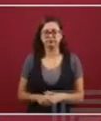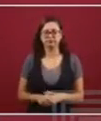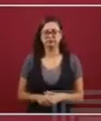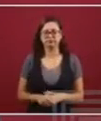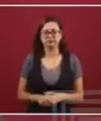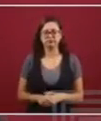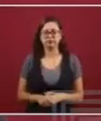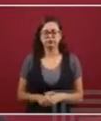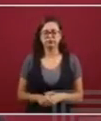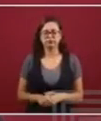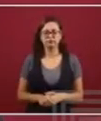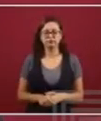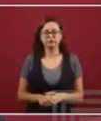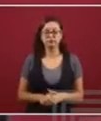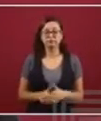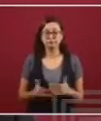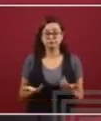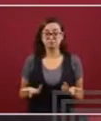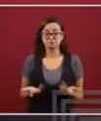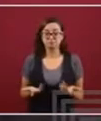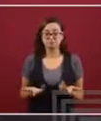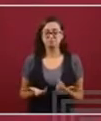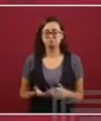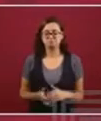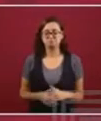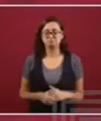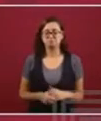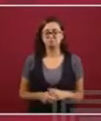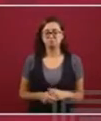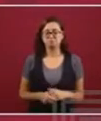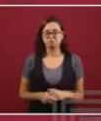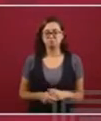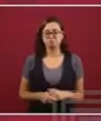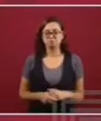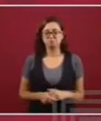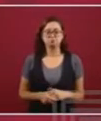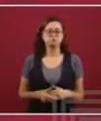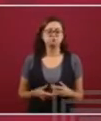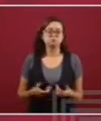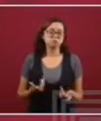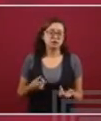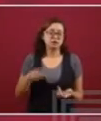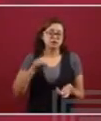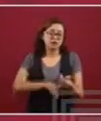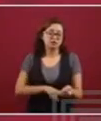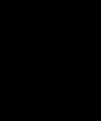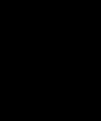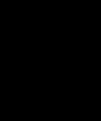relacionado con el llamado crimen organizado.